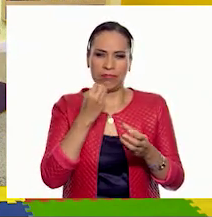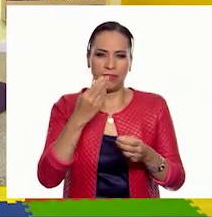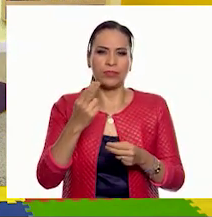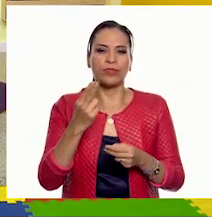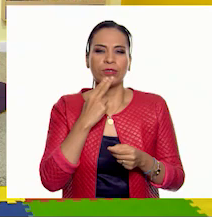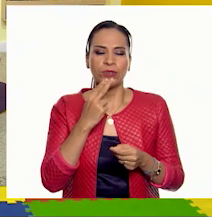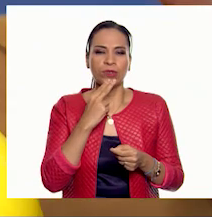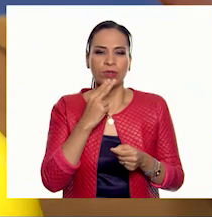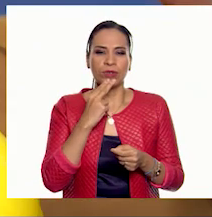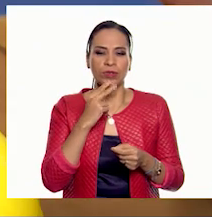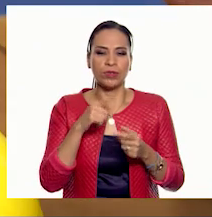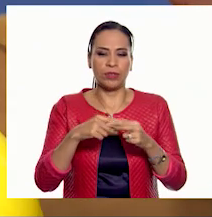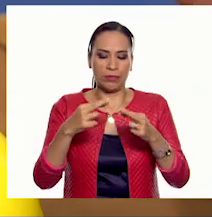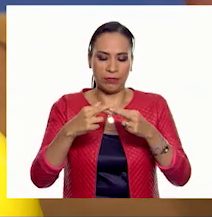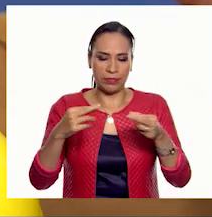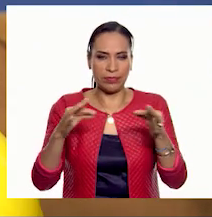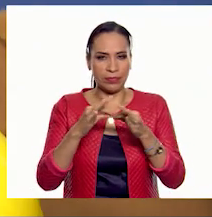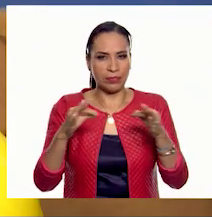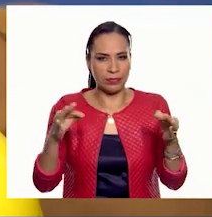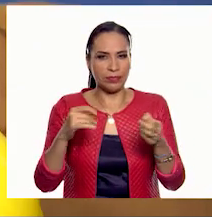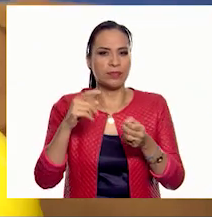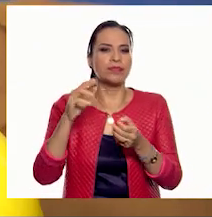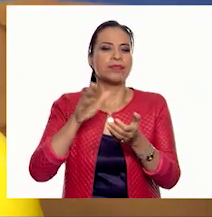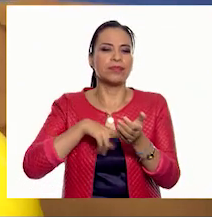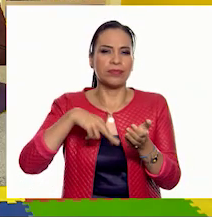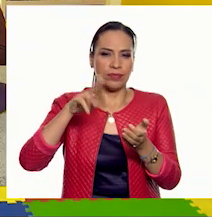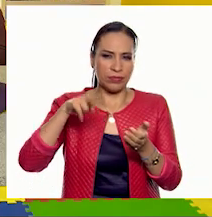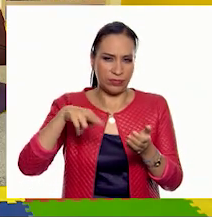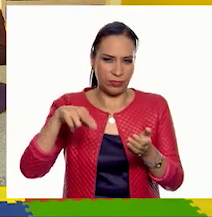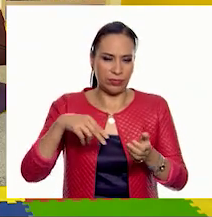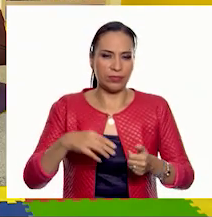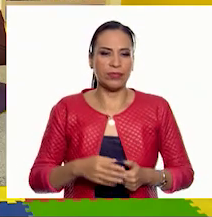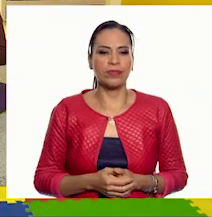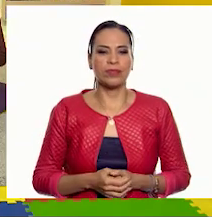utilizando estambre y pintura.